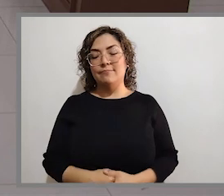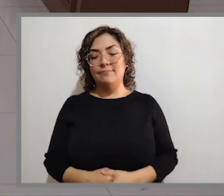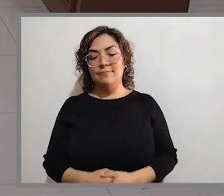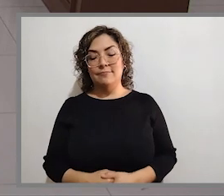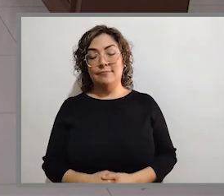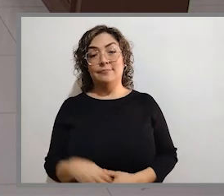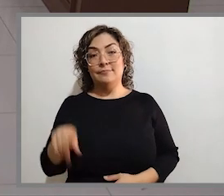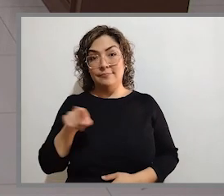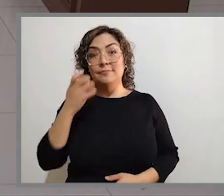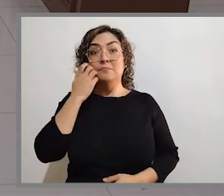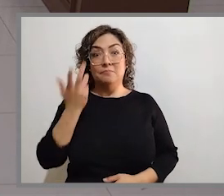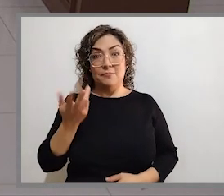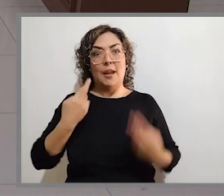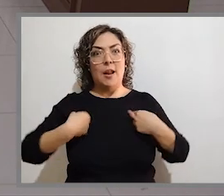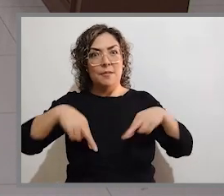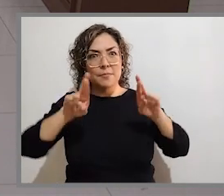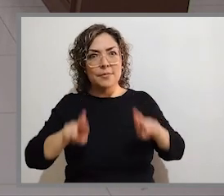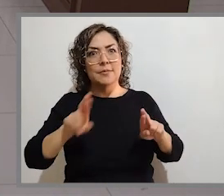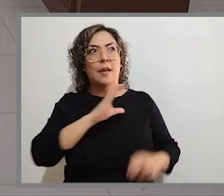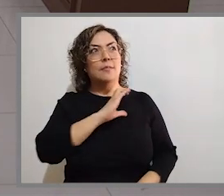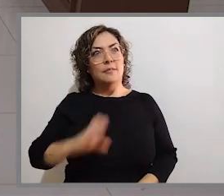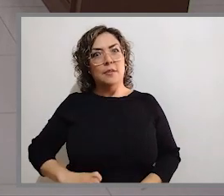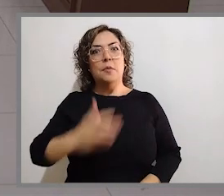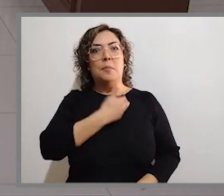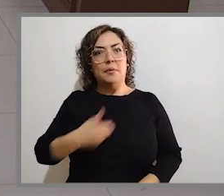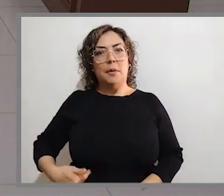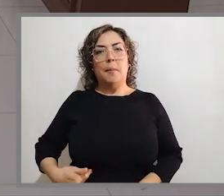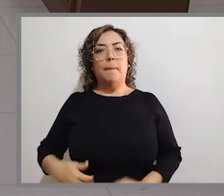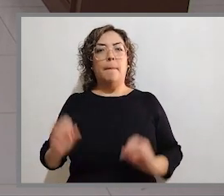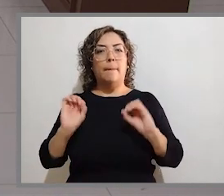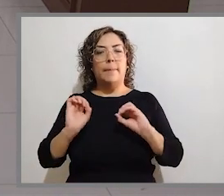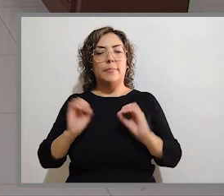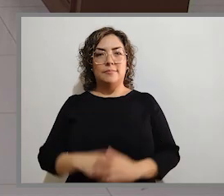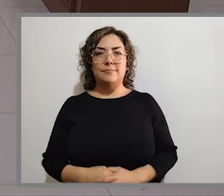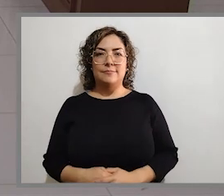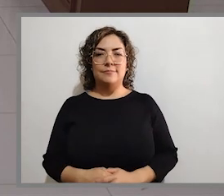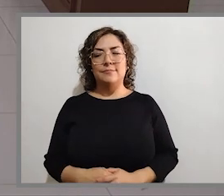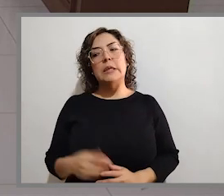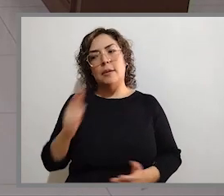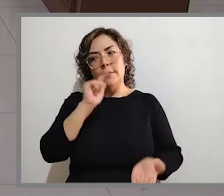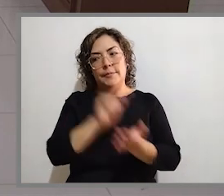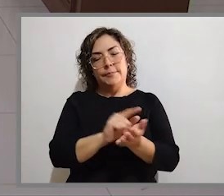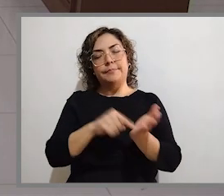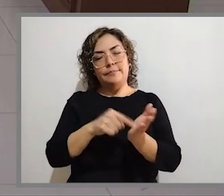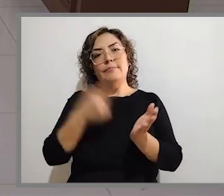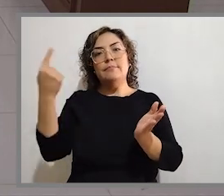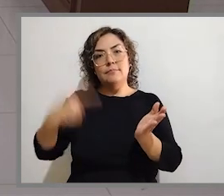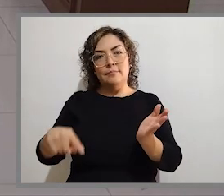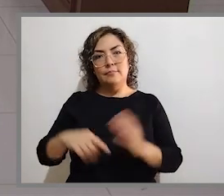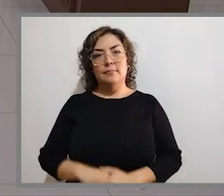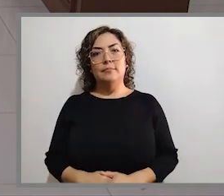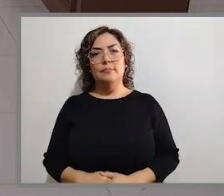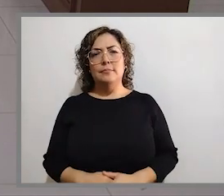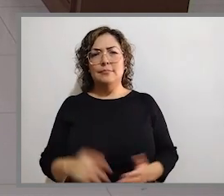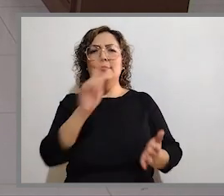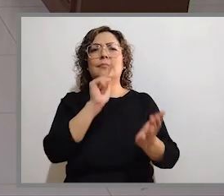efectivamente a los cargos de representación pública. Y aún con las cuotas, que si se acuerdan primero era nada